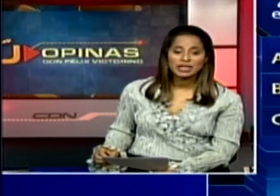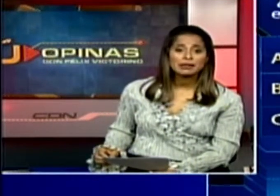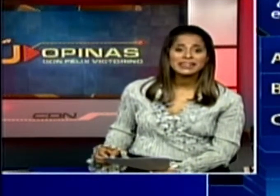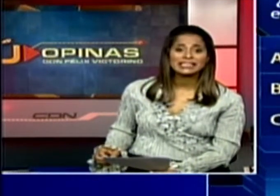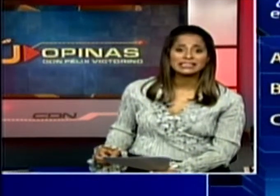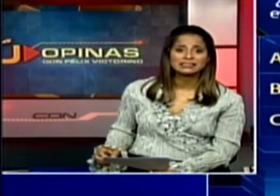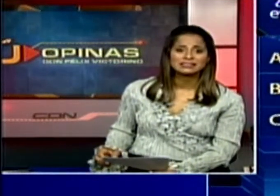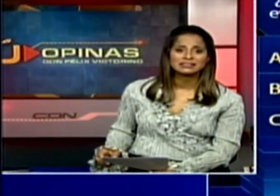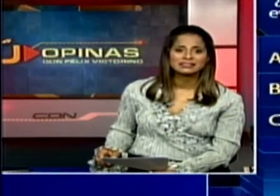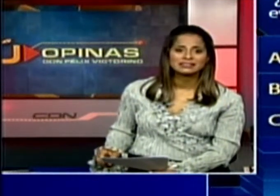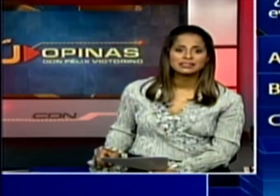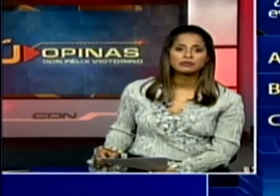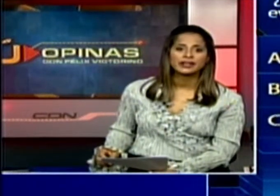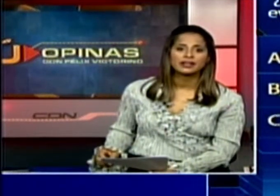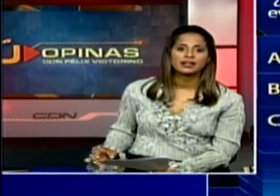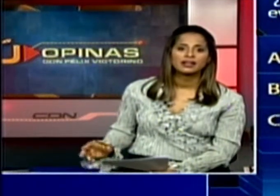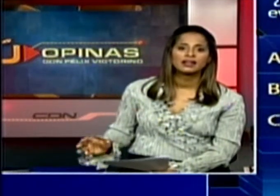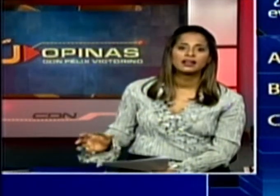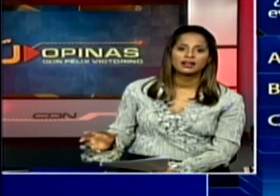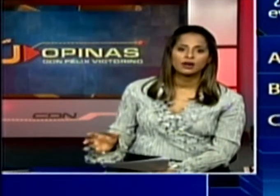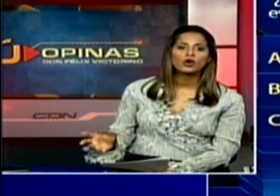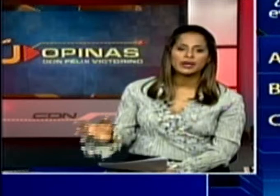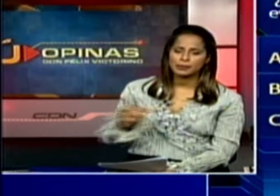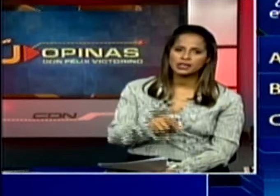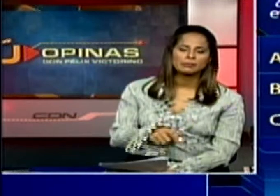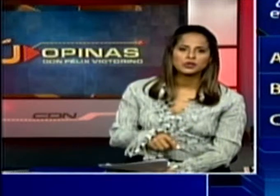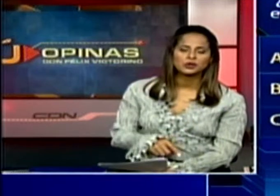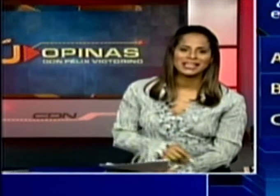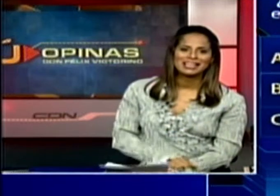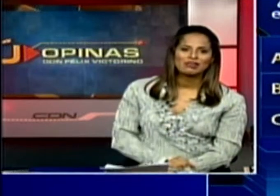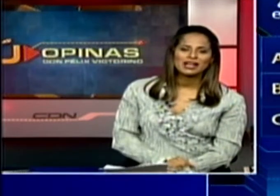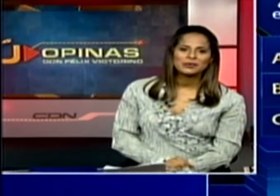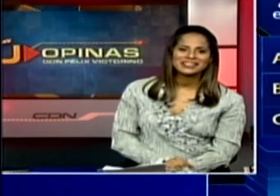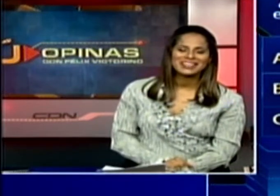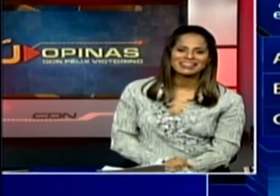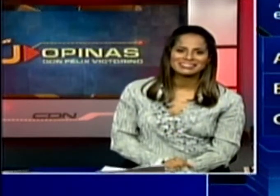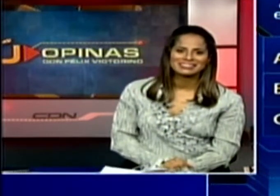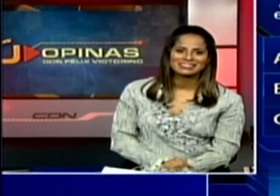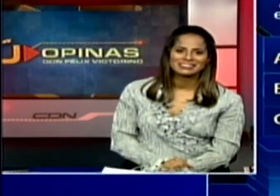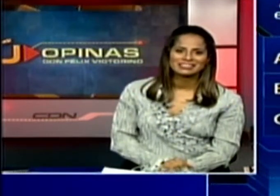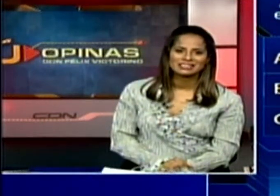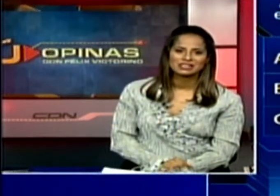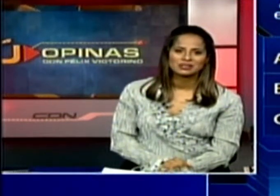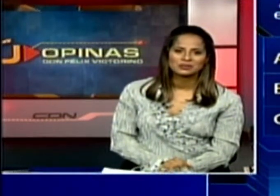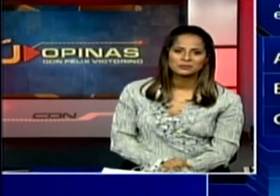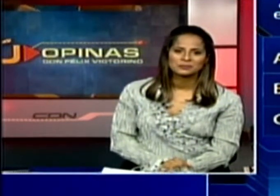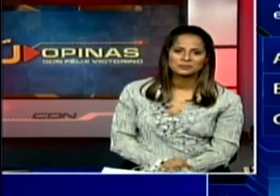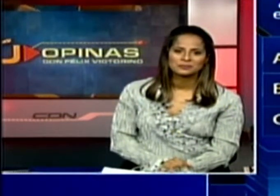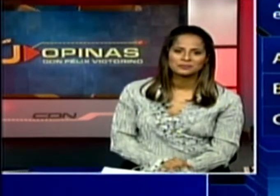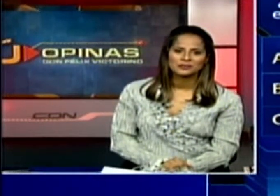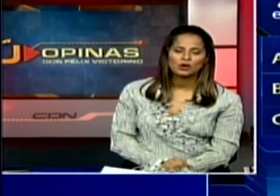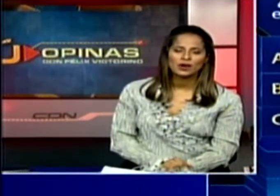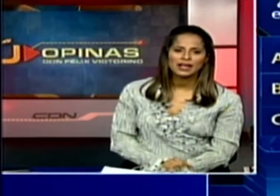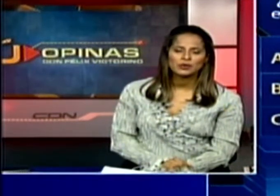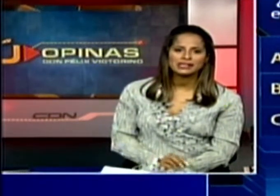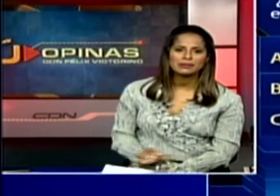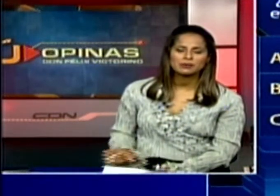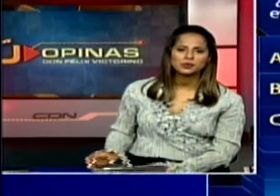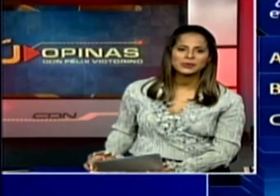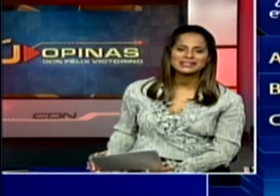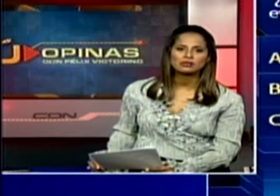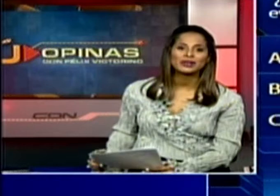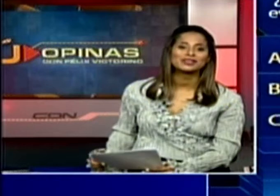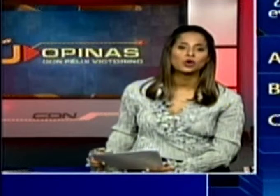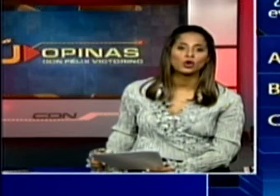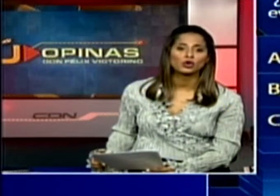¿Se fue la llamadita? ¿Se fue? Ok, pero tenemos otra. Hola, buenas tardes. Buenas tardes. Hola, cuéntame cómo